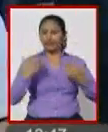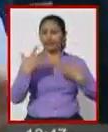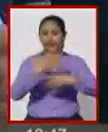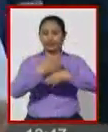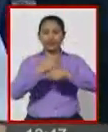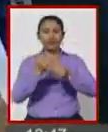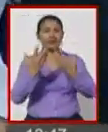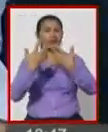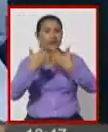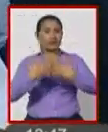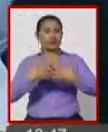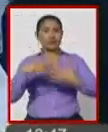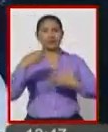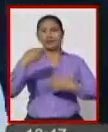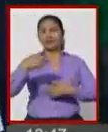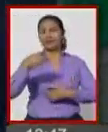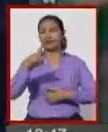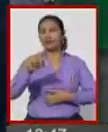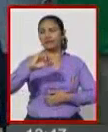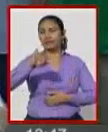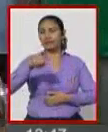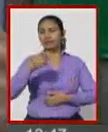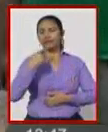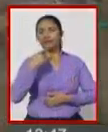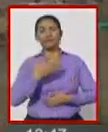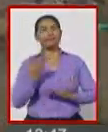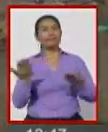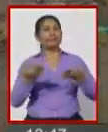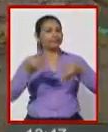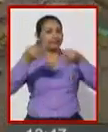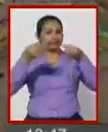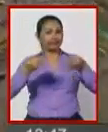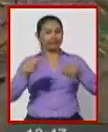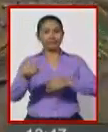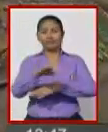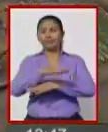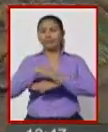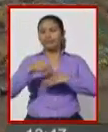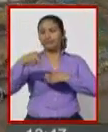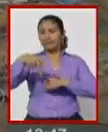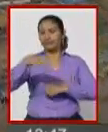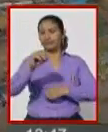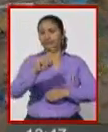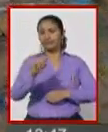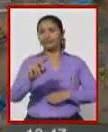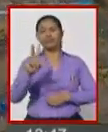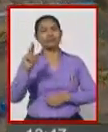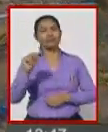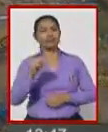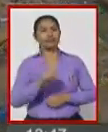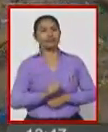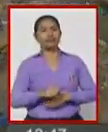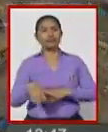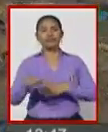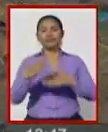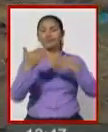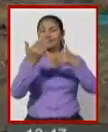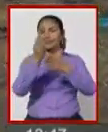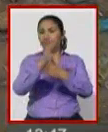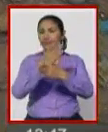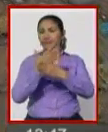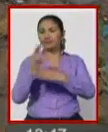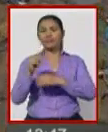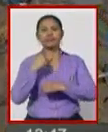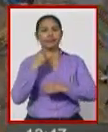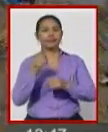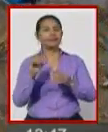elaborado por la empresa consultora GLJ, donde se establece que el campo Incahuasi no es un campo compartido